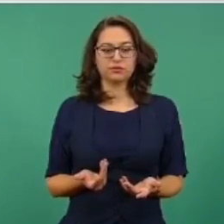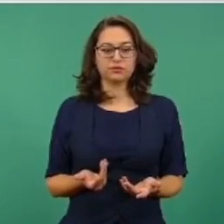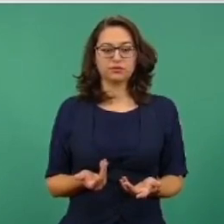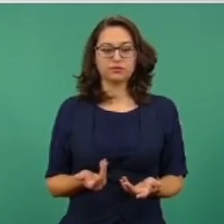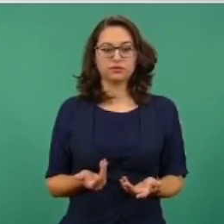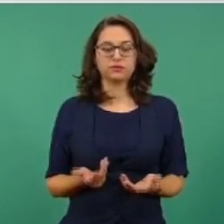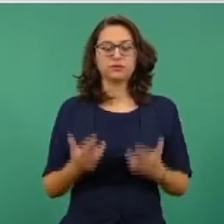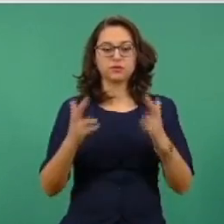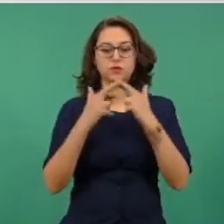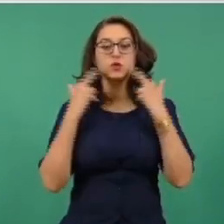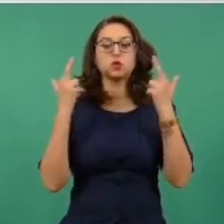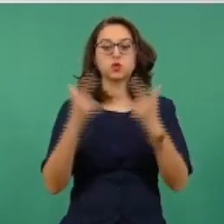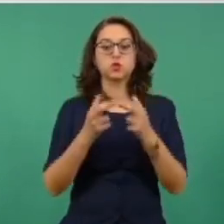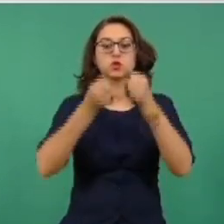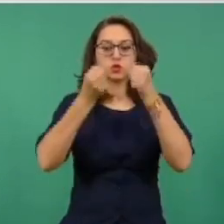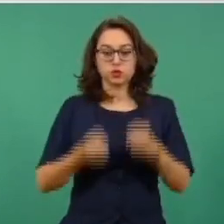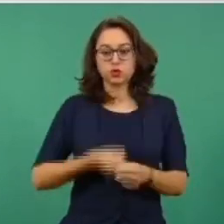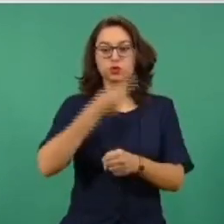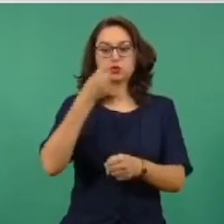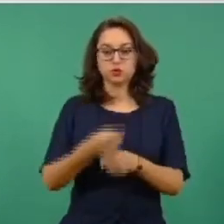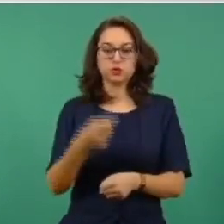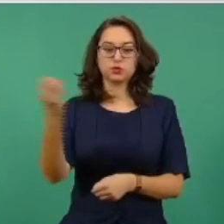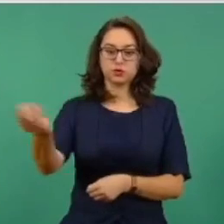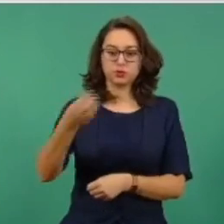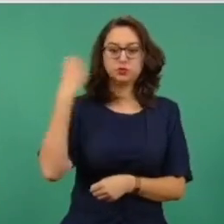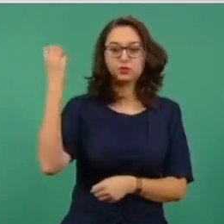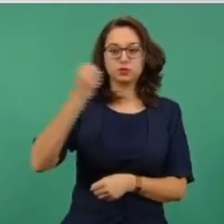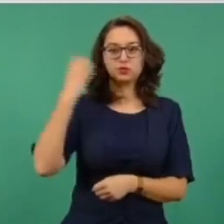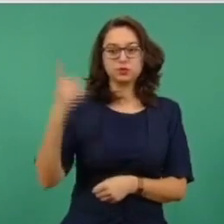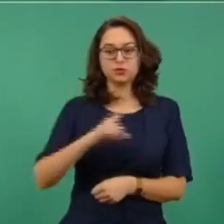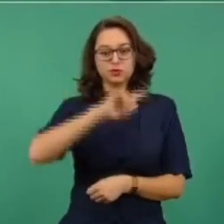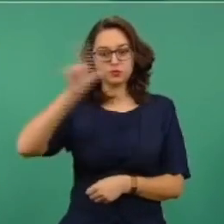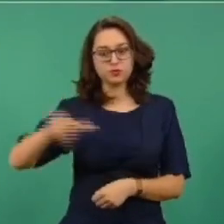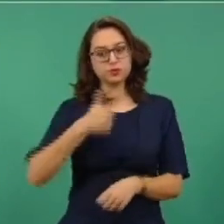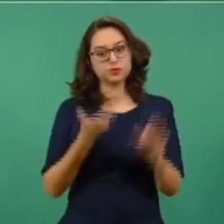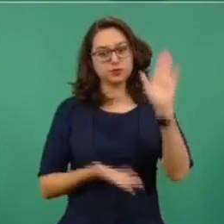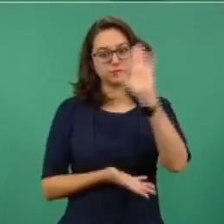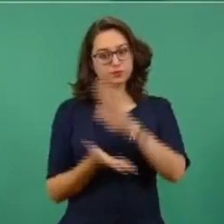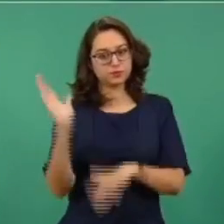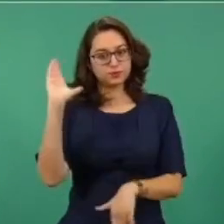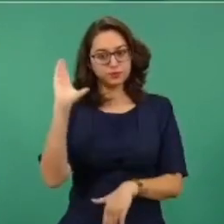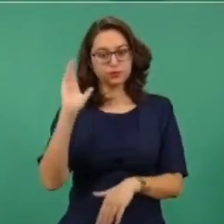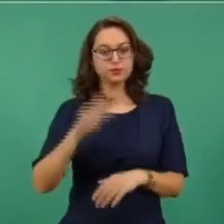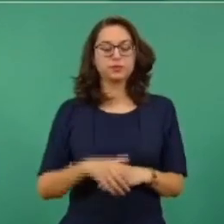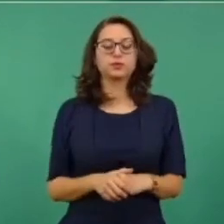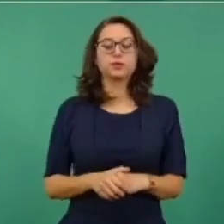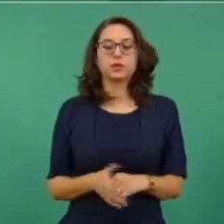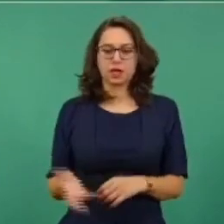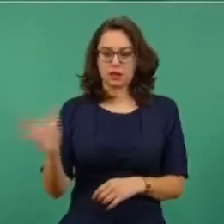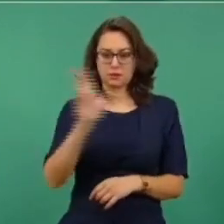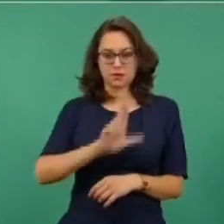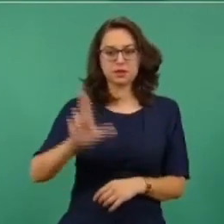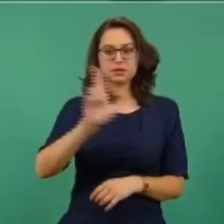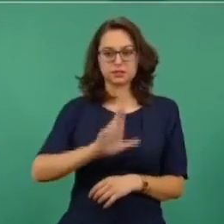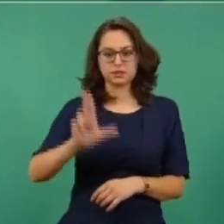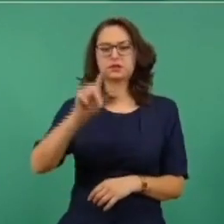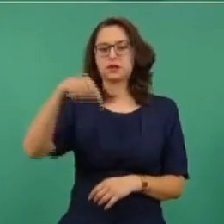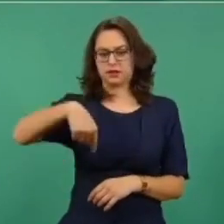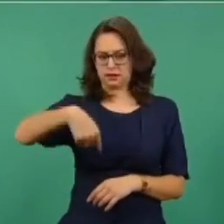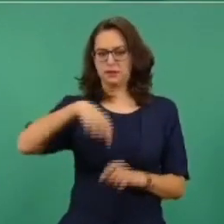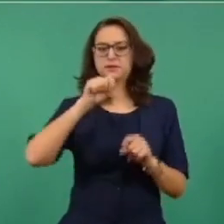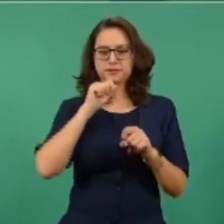reunión de seguridad y conferencia, y luego nos vamos. Y el martes también vamos a estar